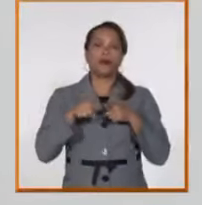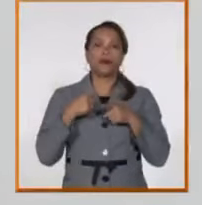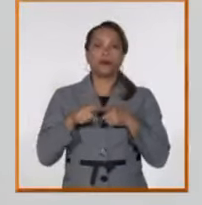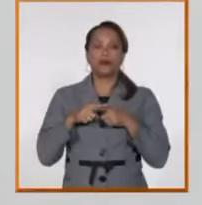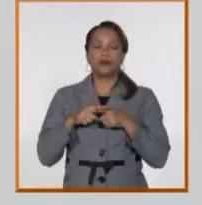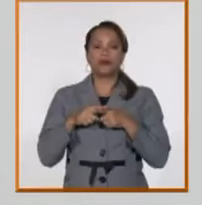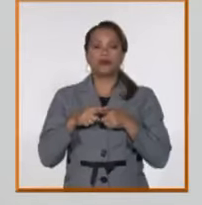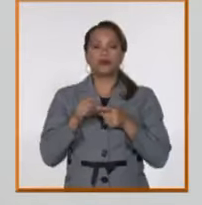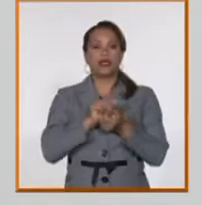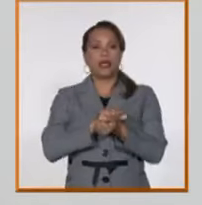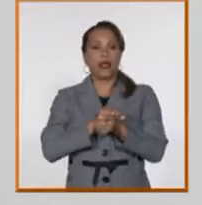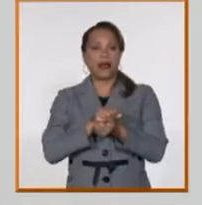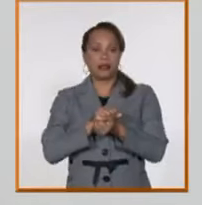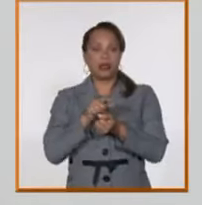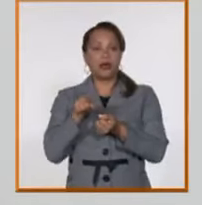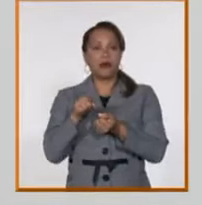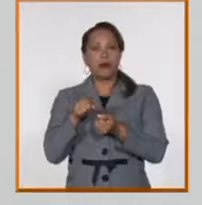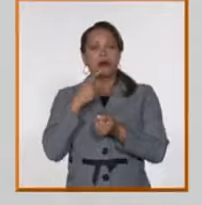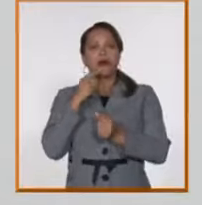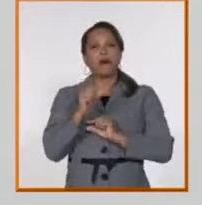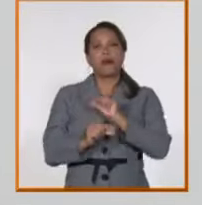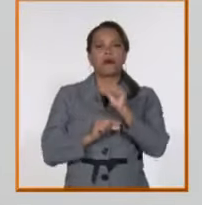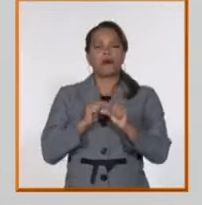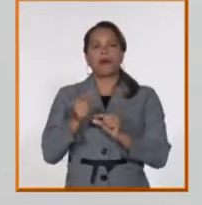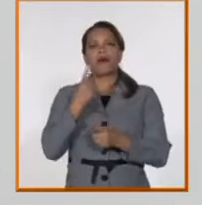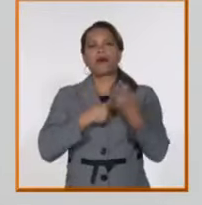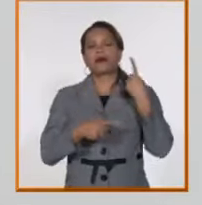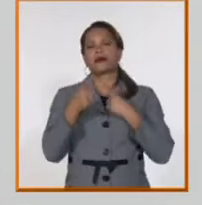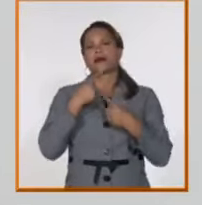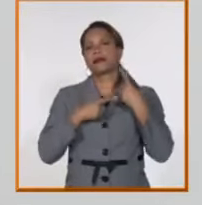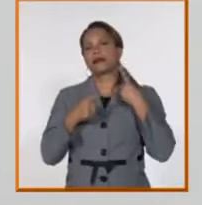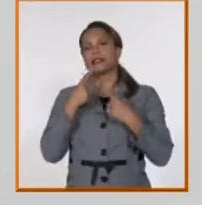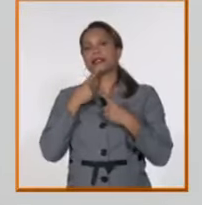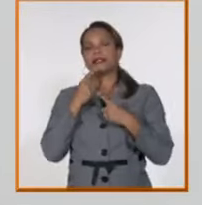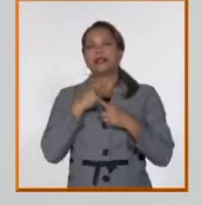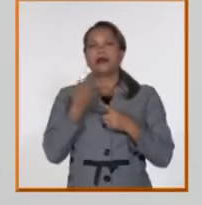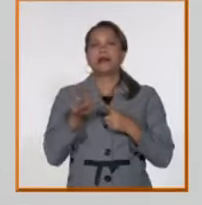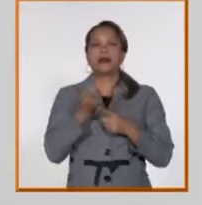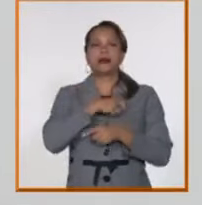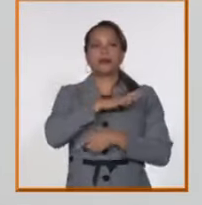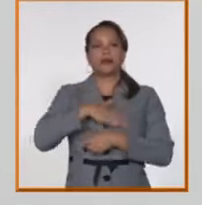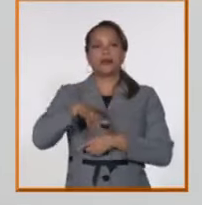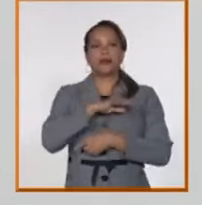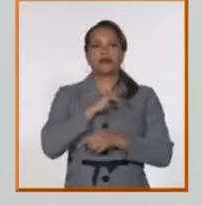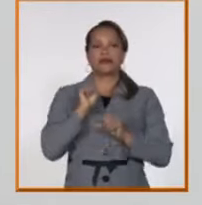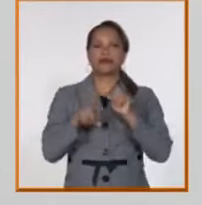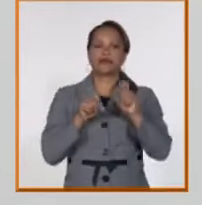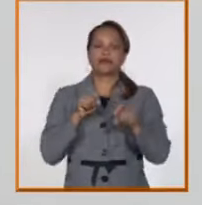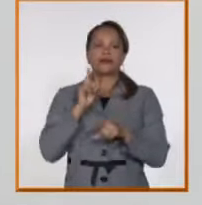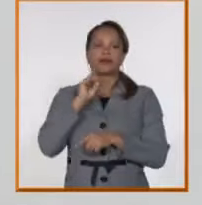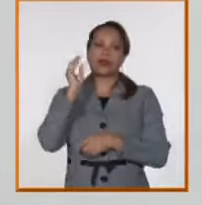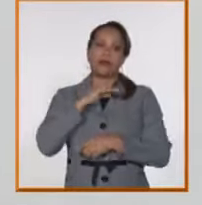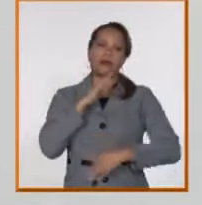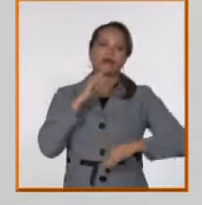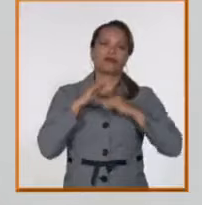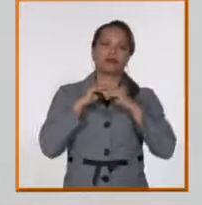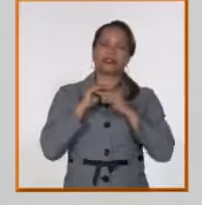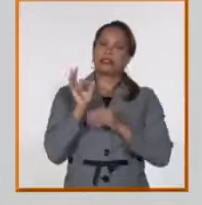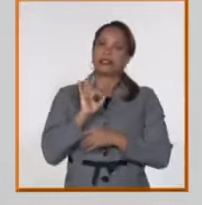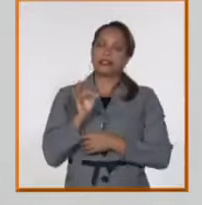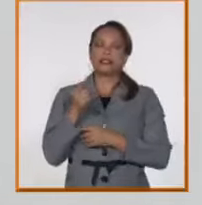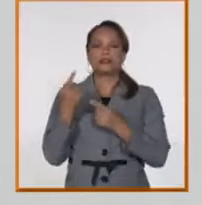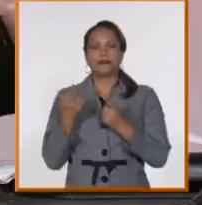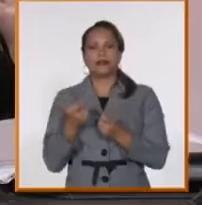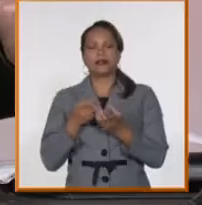el 100% por lo menos hemos dado varias alternativas para que le llegue a nuestra población Aunque sabemos que no es suficiente publicábamos